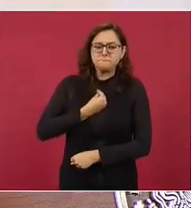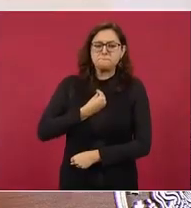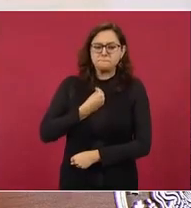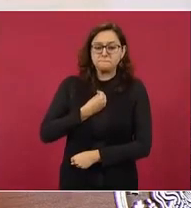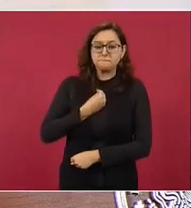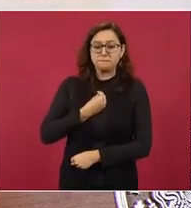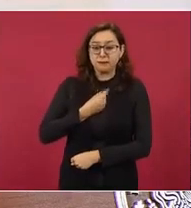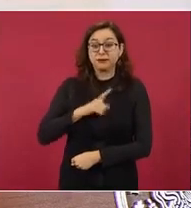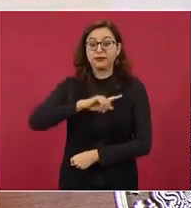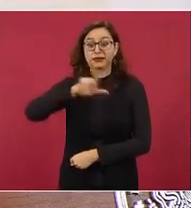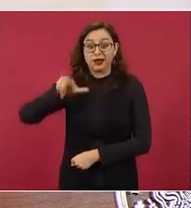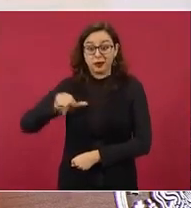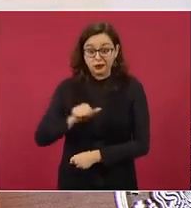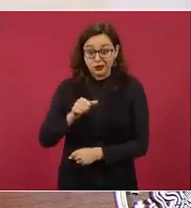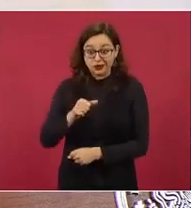pero